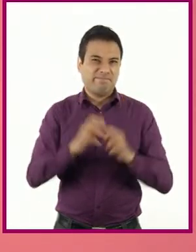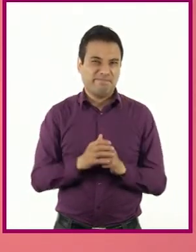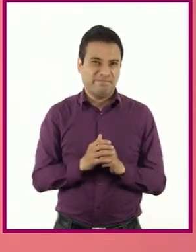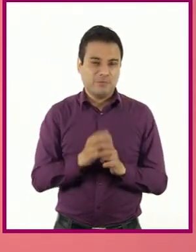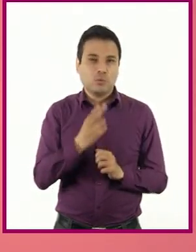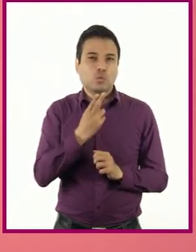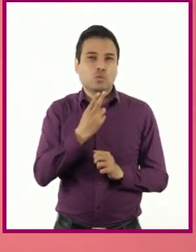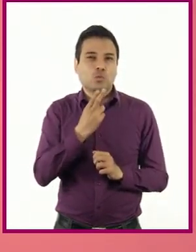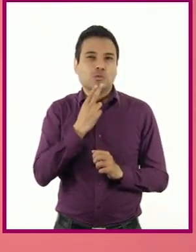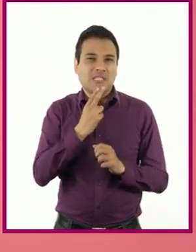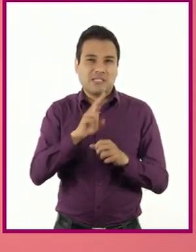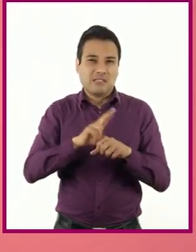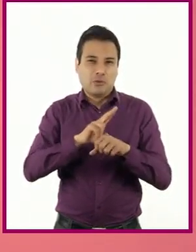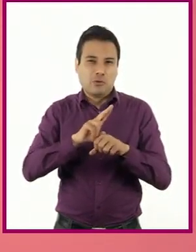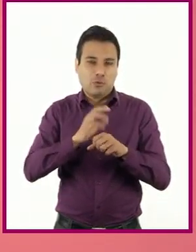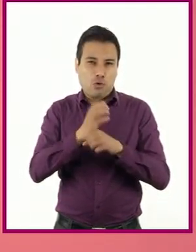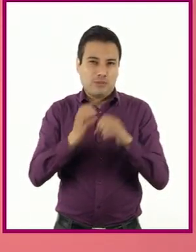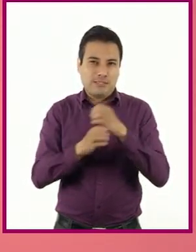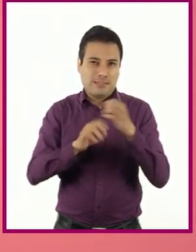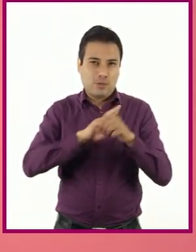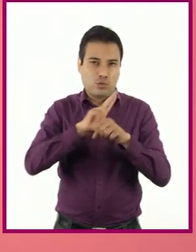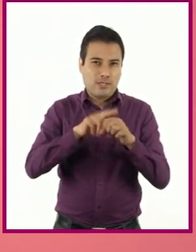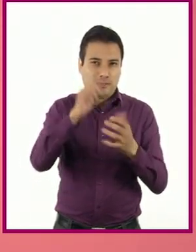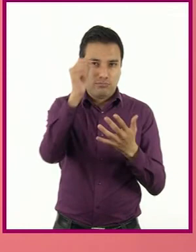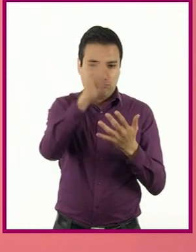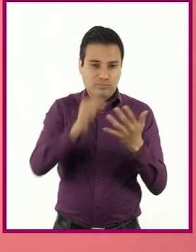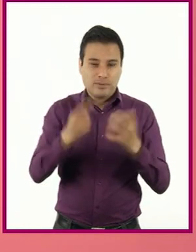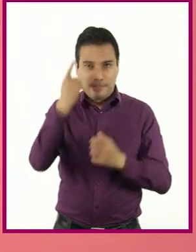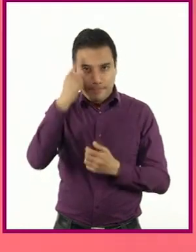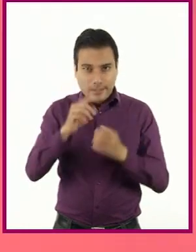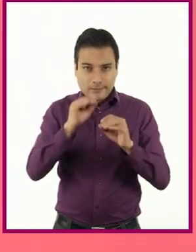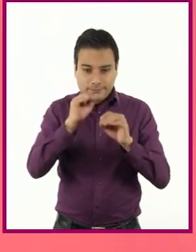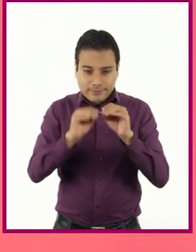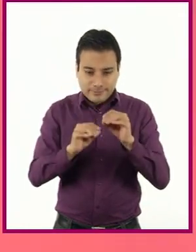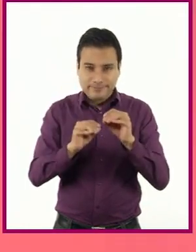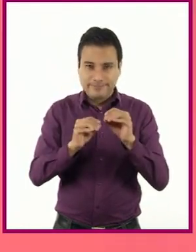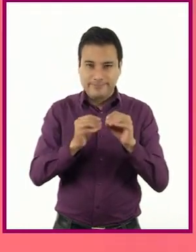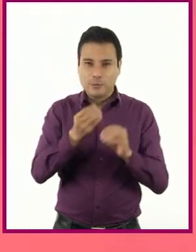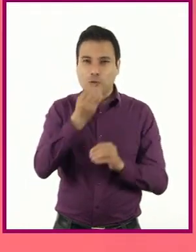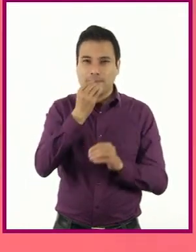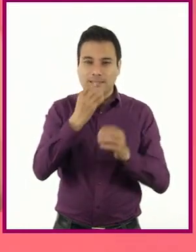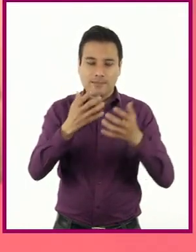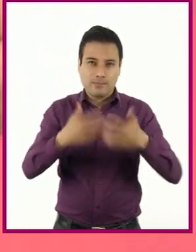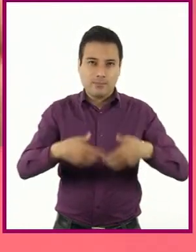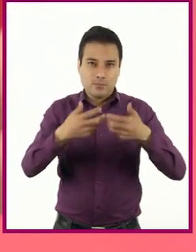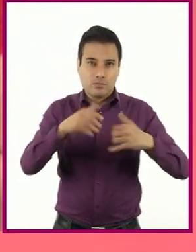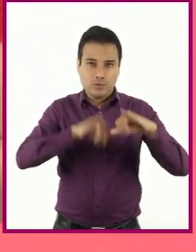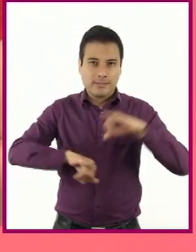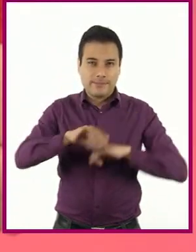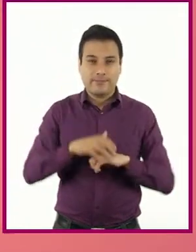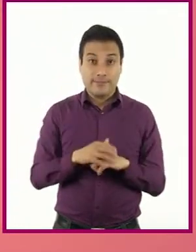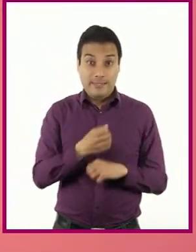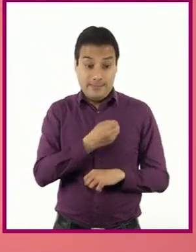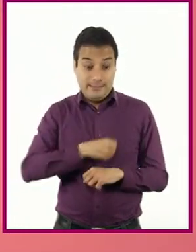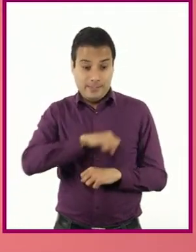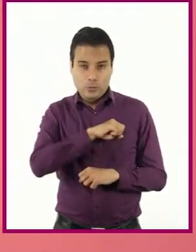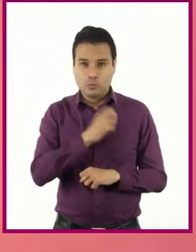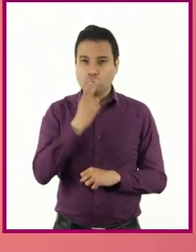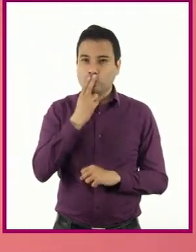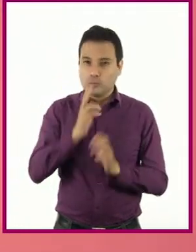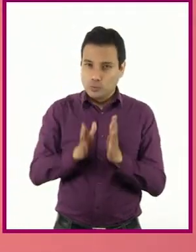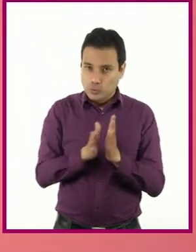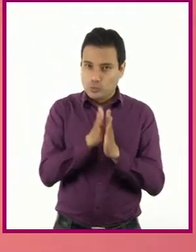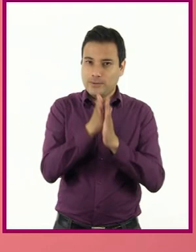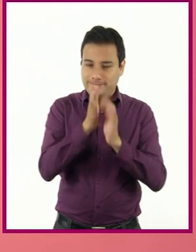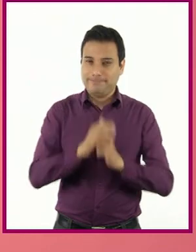recursos naturales implicados en la producción de los alimentos procesados. Recuerden, la buena salud se construye. La buena